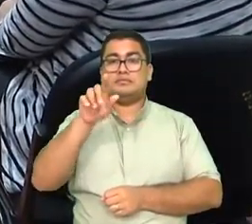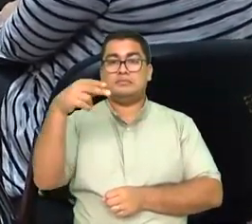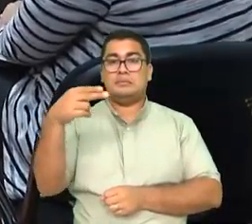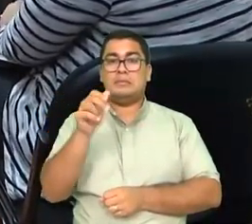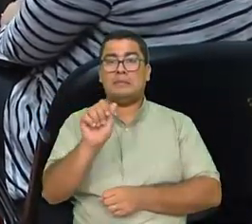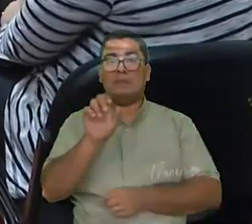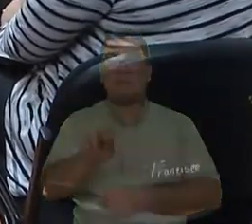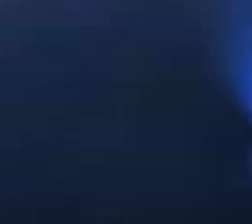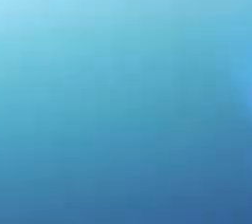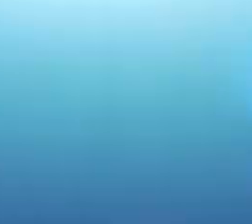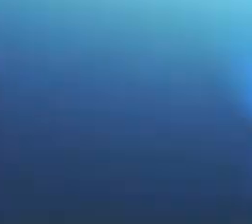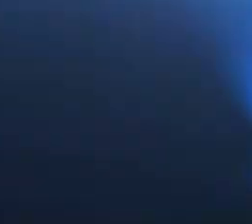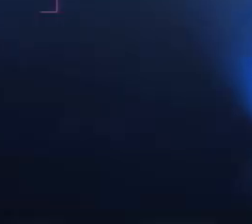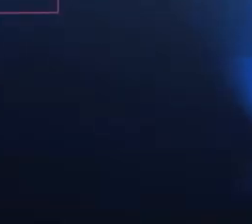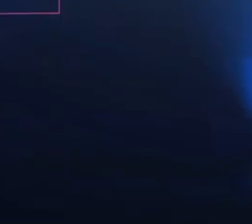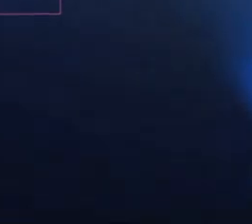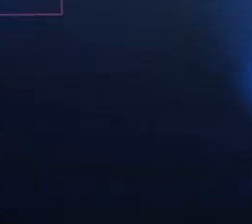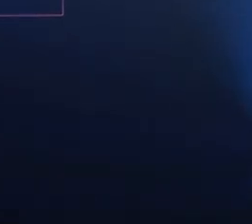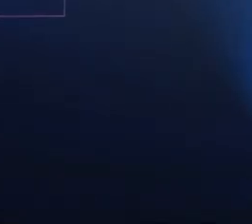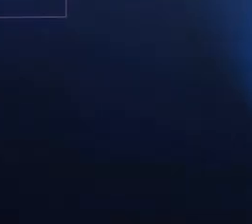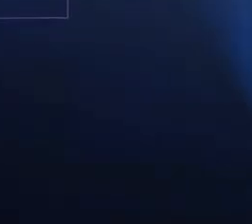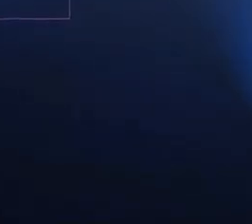Castro.